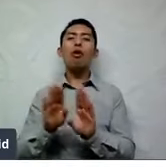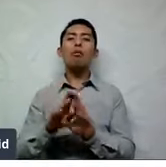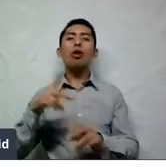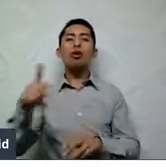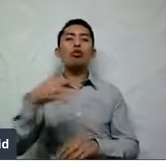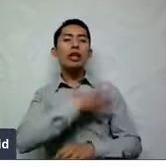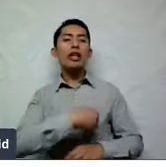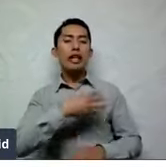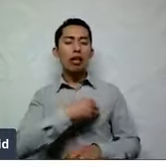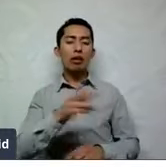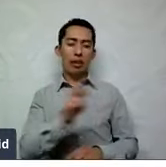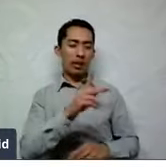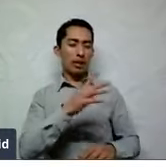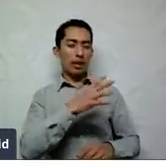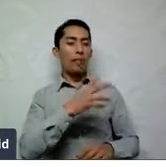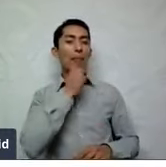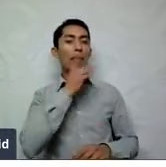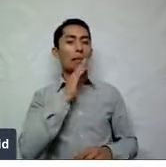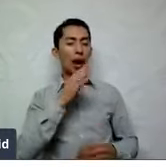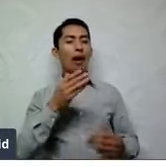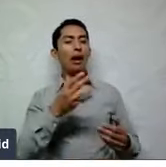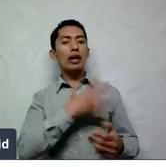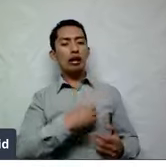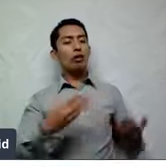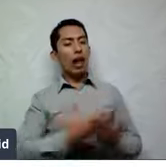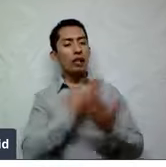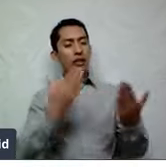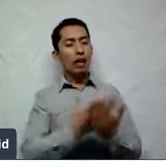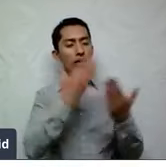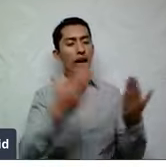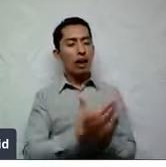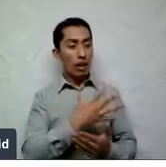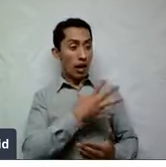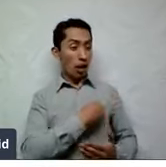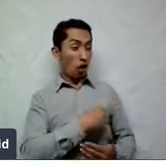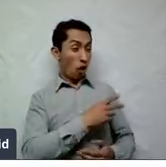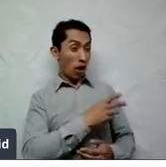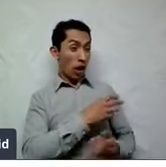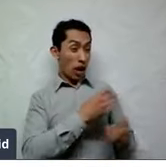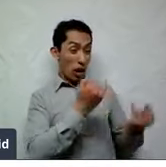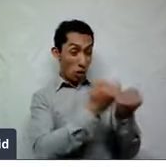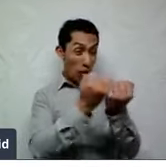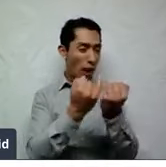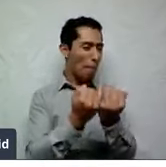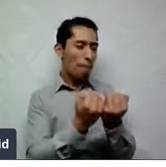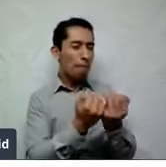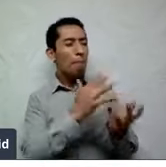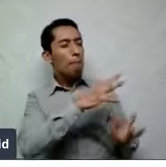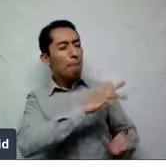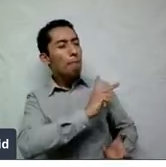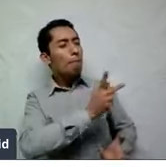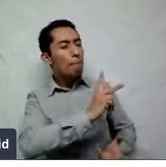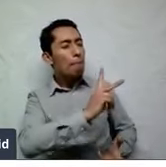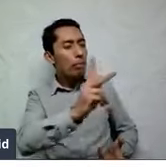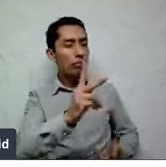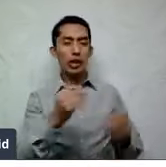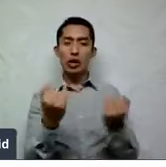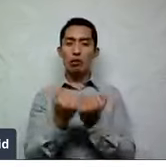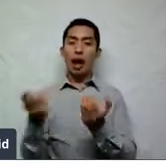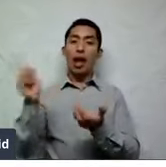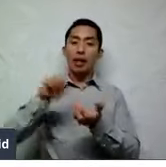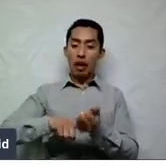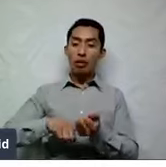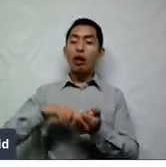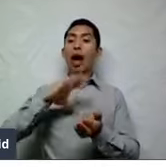hijo, aunque se parece al papá, pues sale diferente. Entonces, esta situación es igual en los virus. Cada virus,